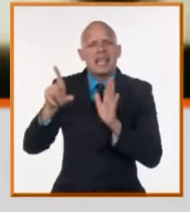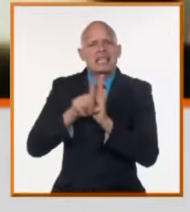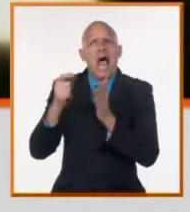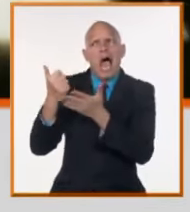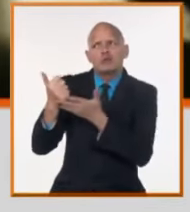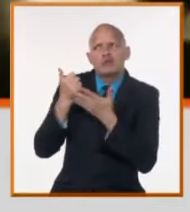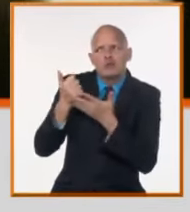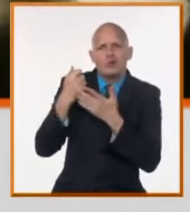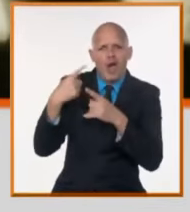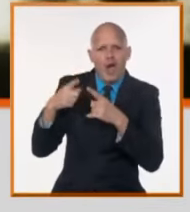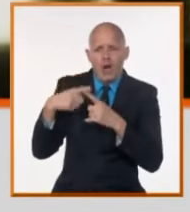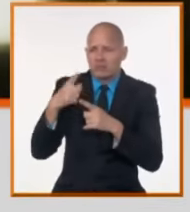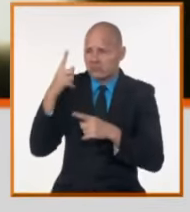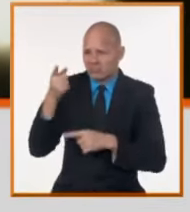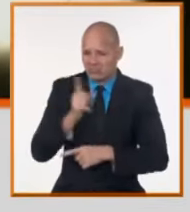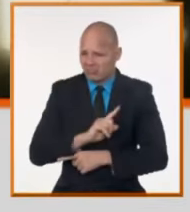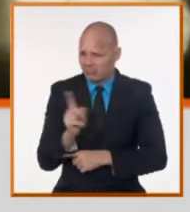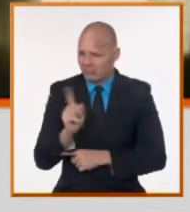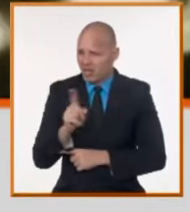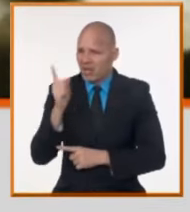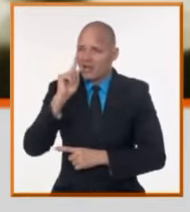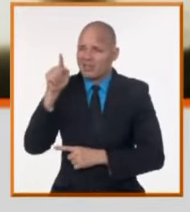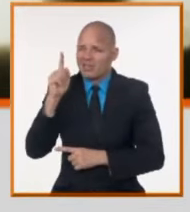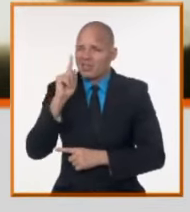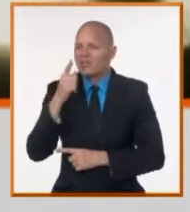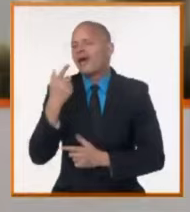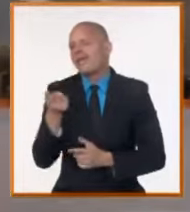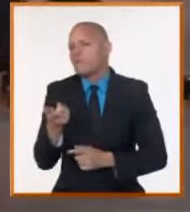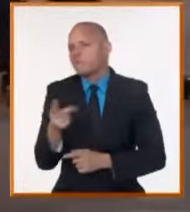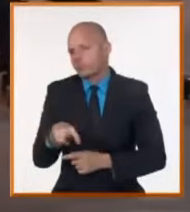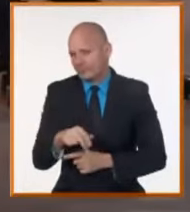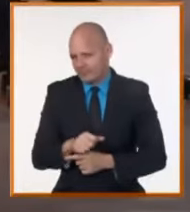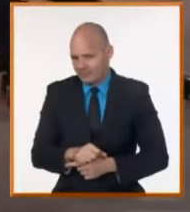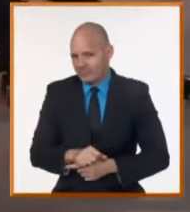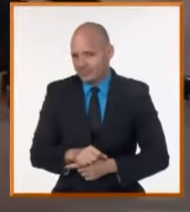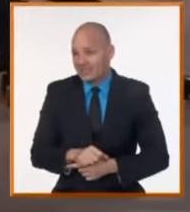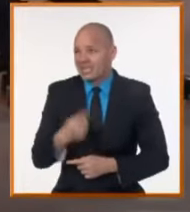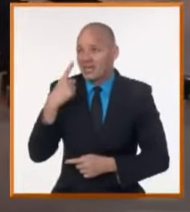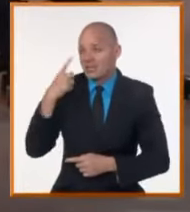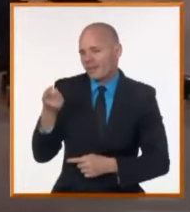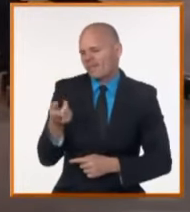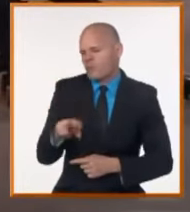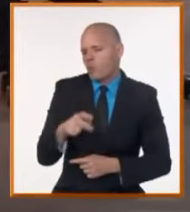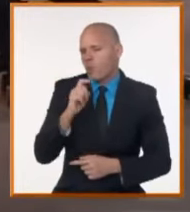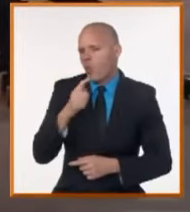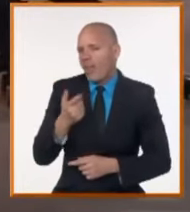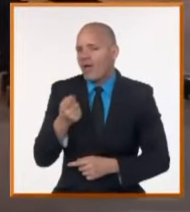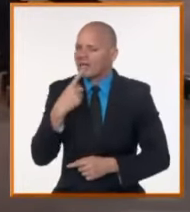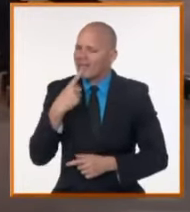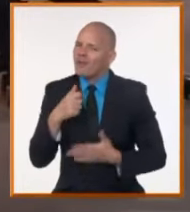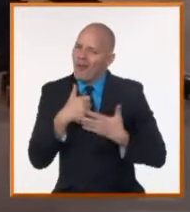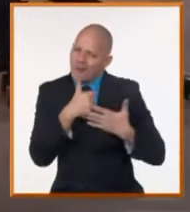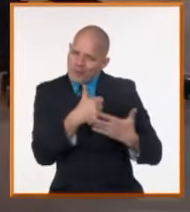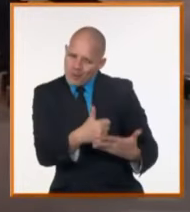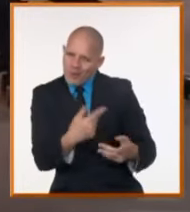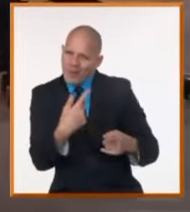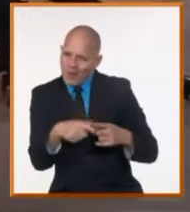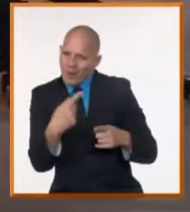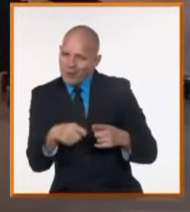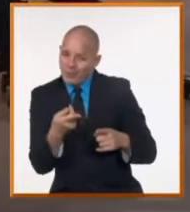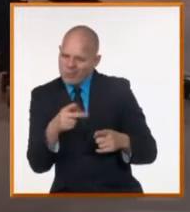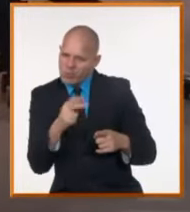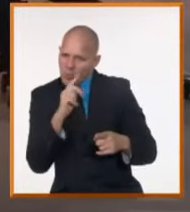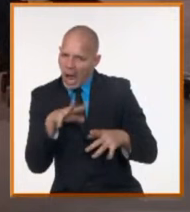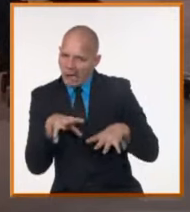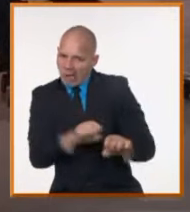una intencionalidad encubierta muy clara. Con ese propósito, los Estados Unidos intentaron frenar